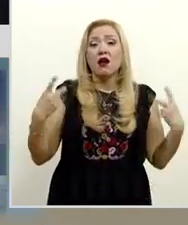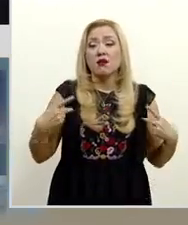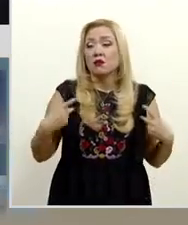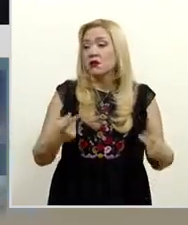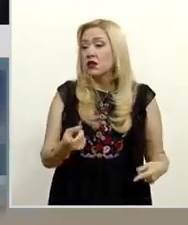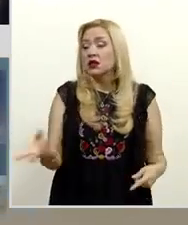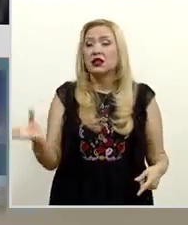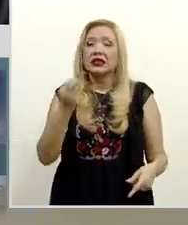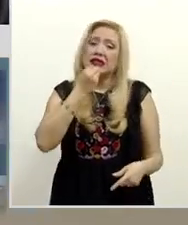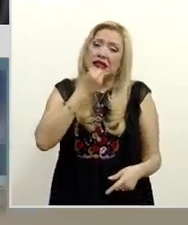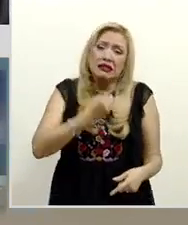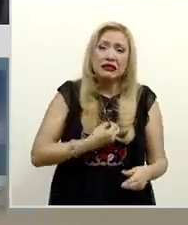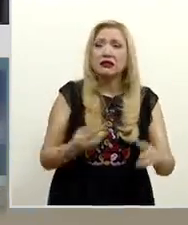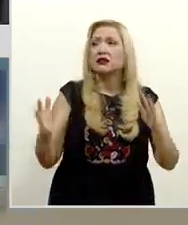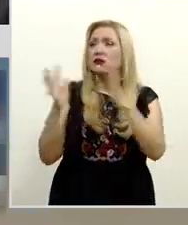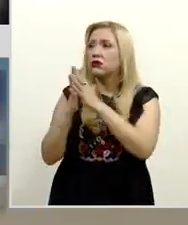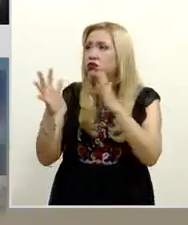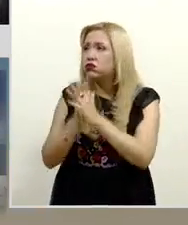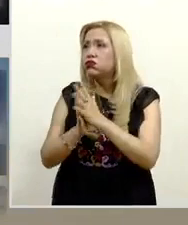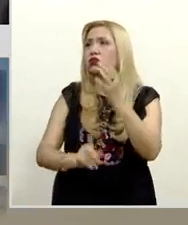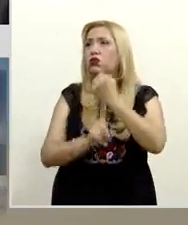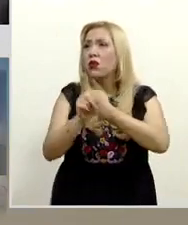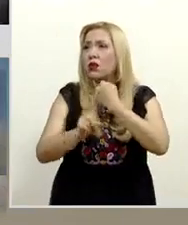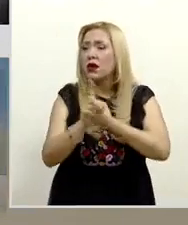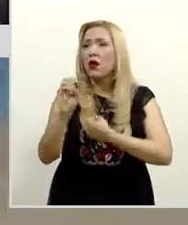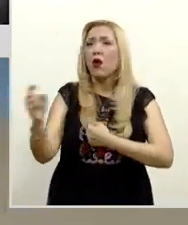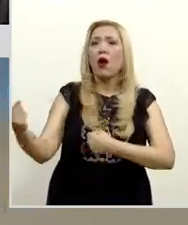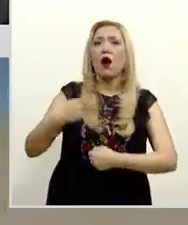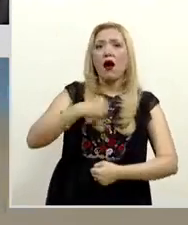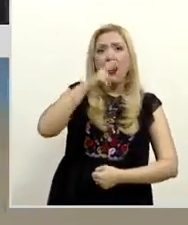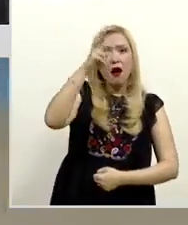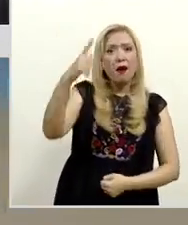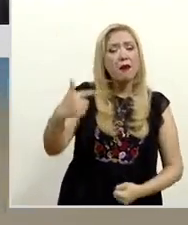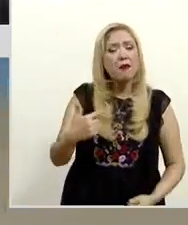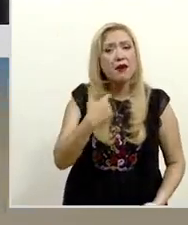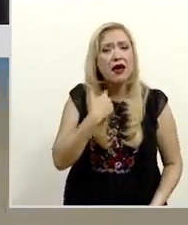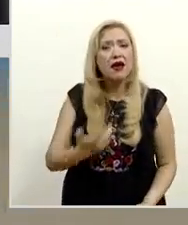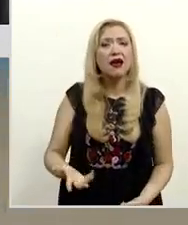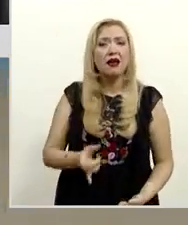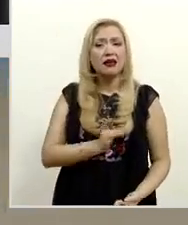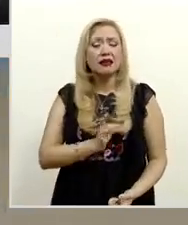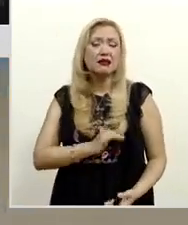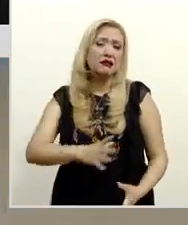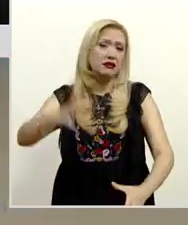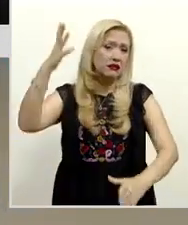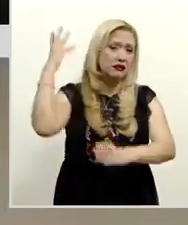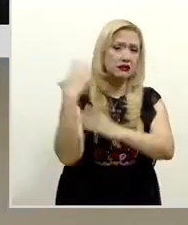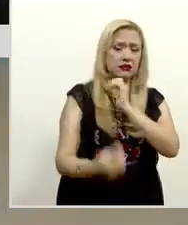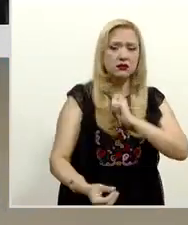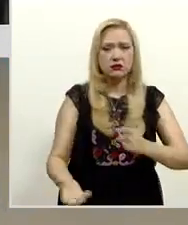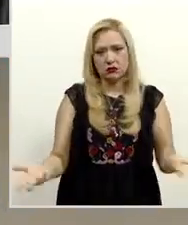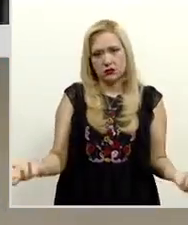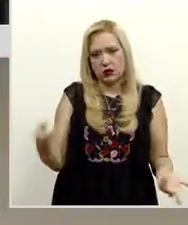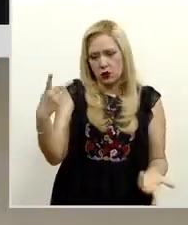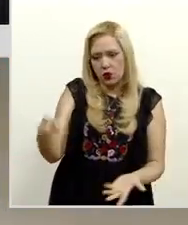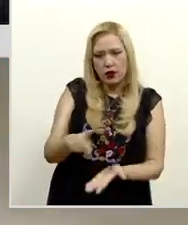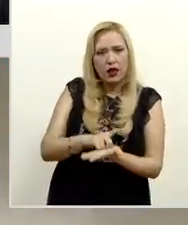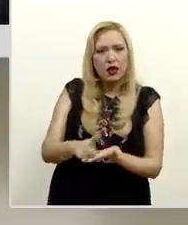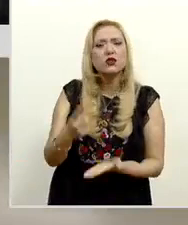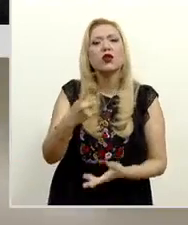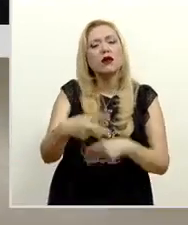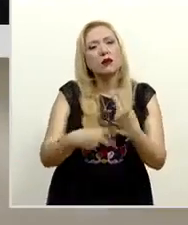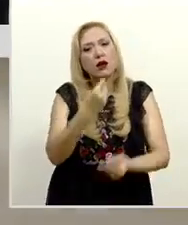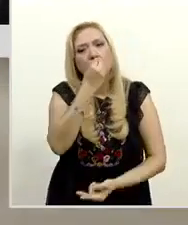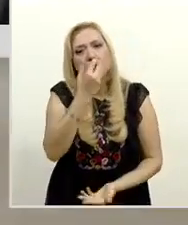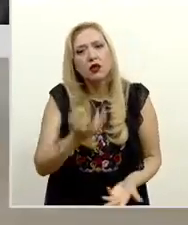también tendrían esa misma problemática no pues lo tienen muy difícil para ejercer tanto sus derechos naturales como sus derechos